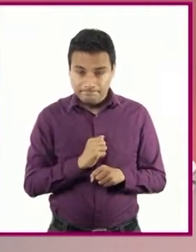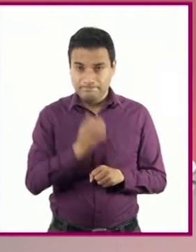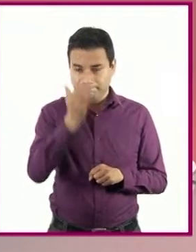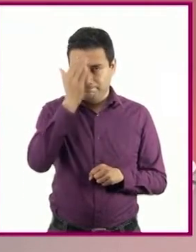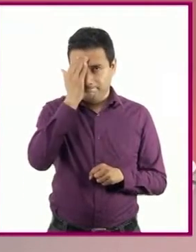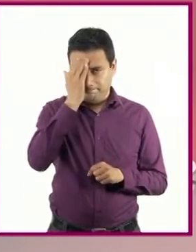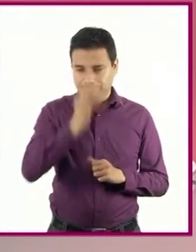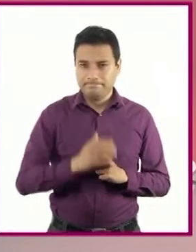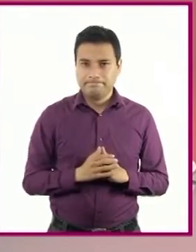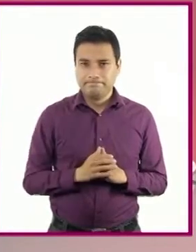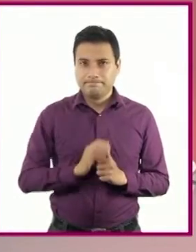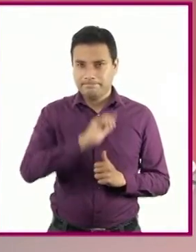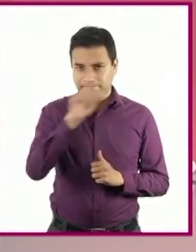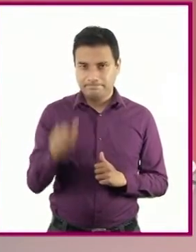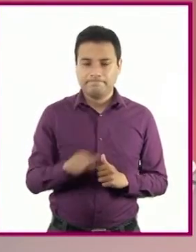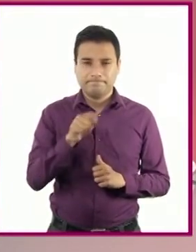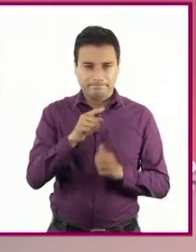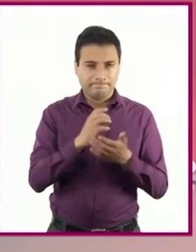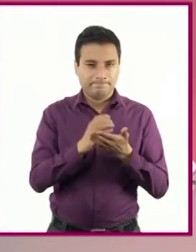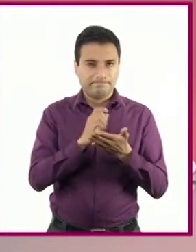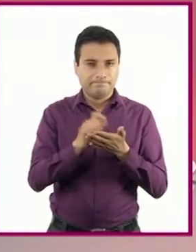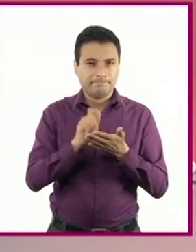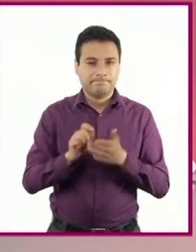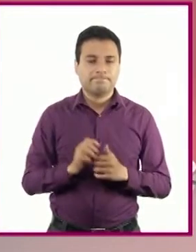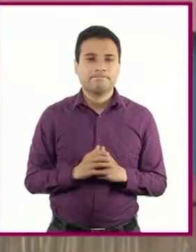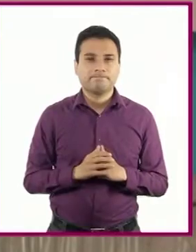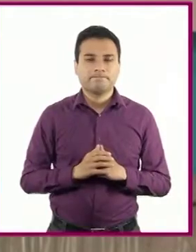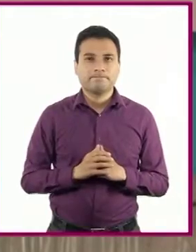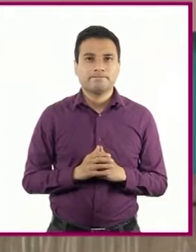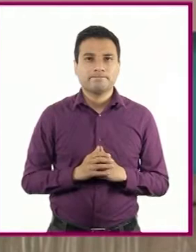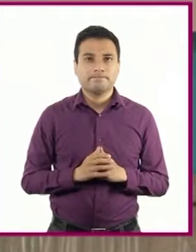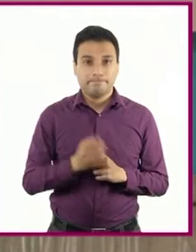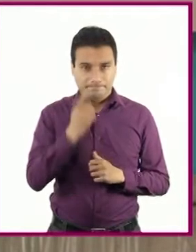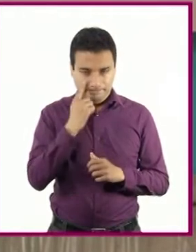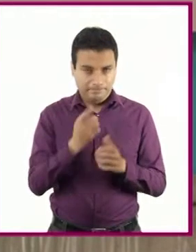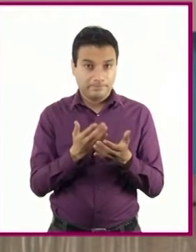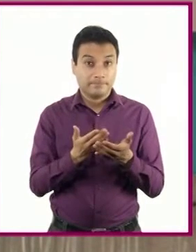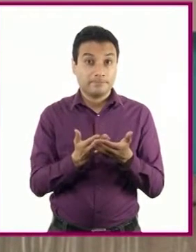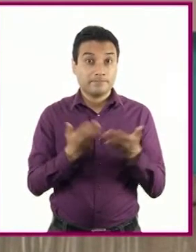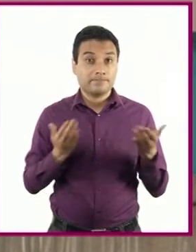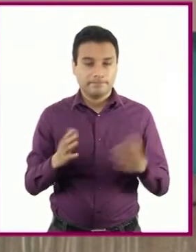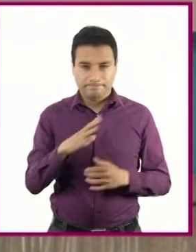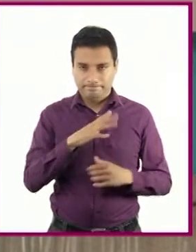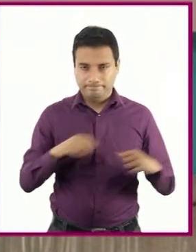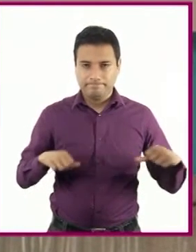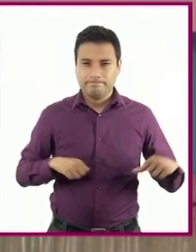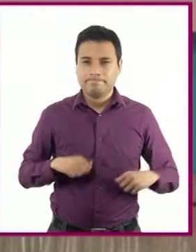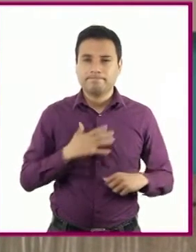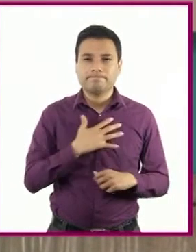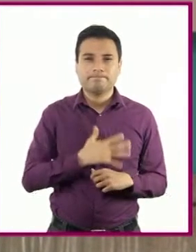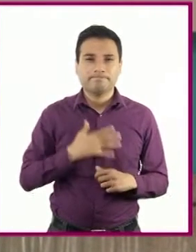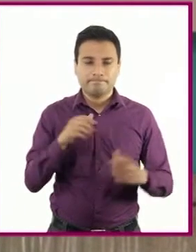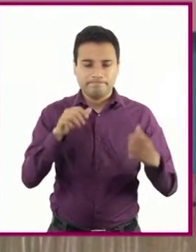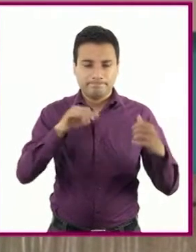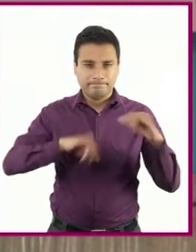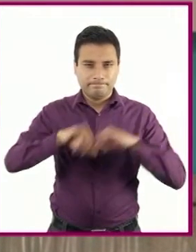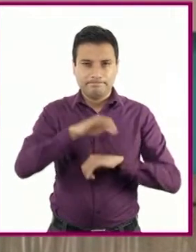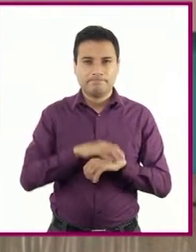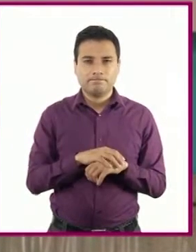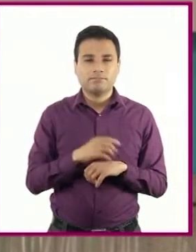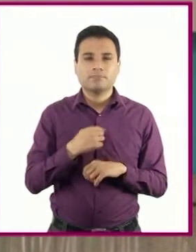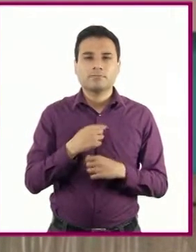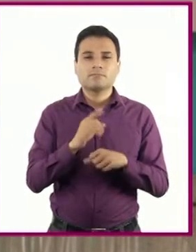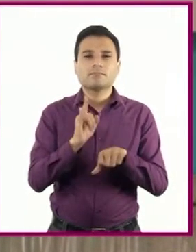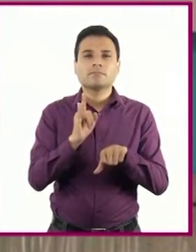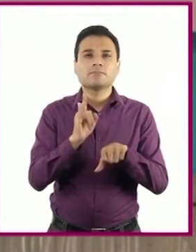medicamentos. Anoten sus ideas en el cuaderno. Ahora plantearemos una actividad experimental. Vamos a simular la reacción